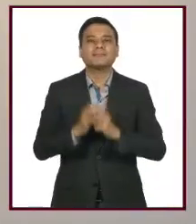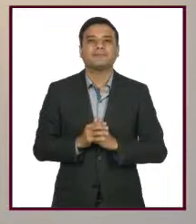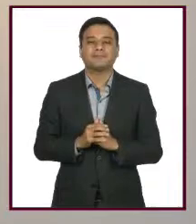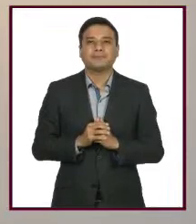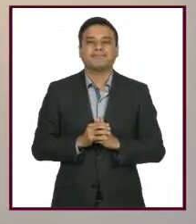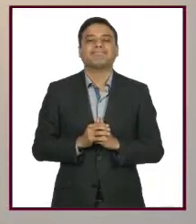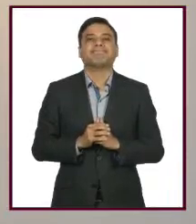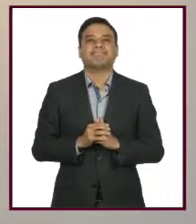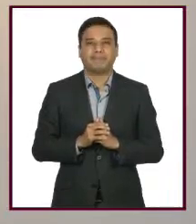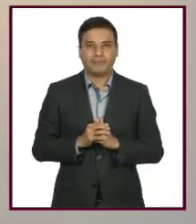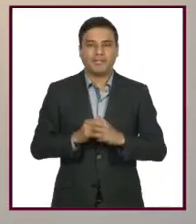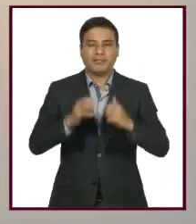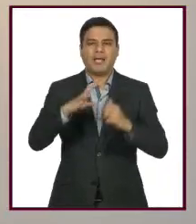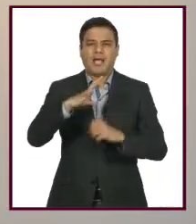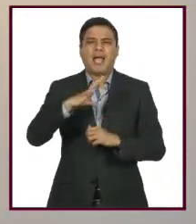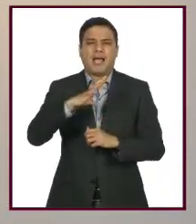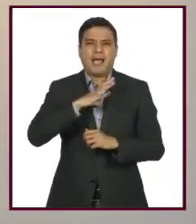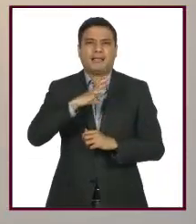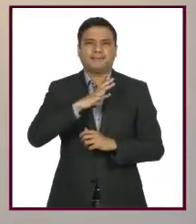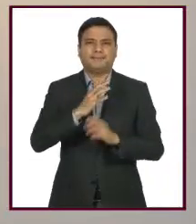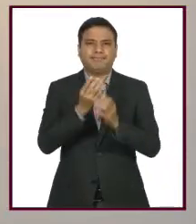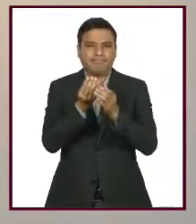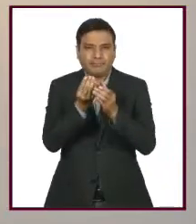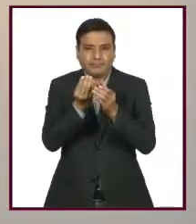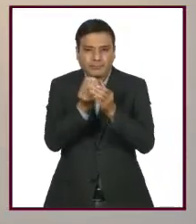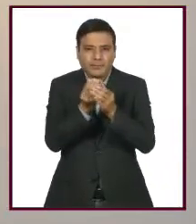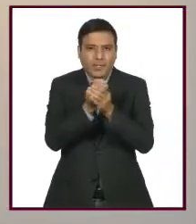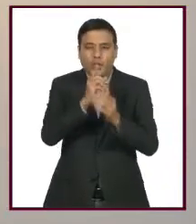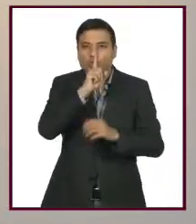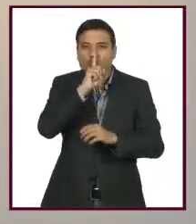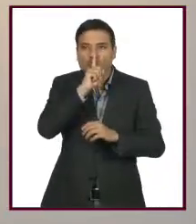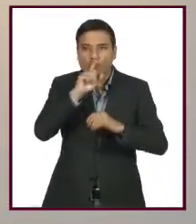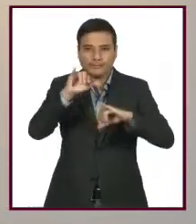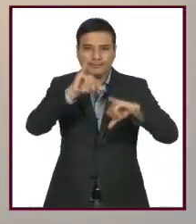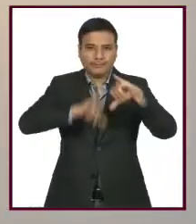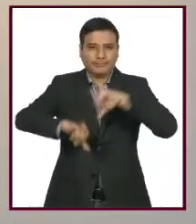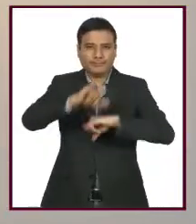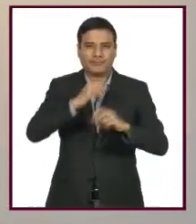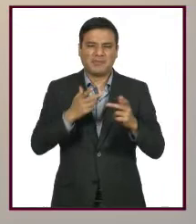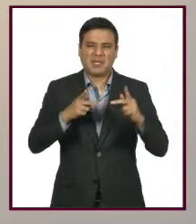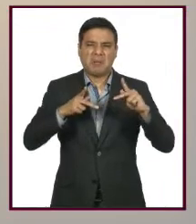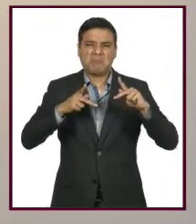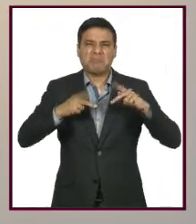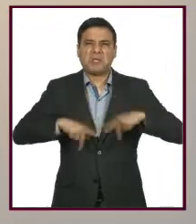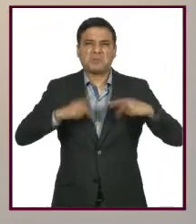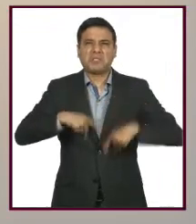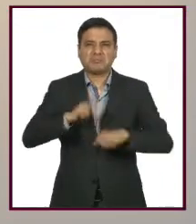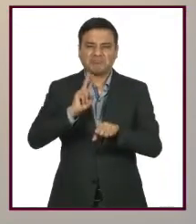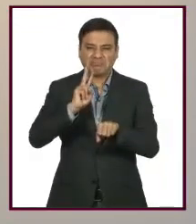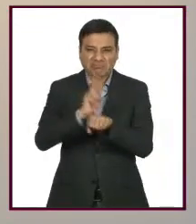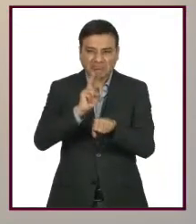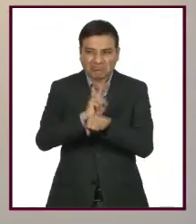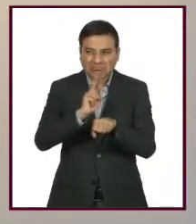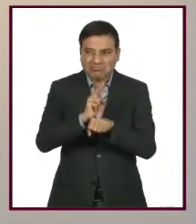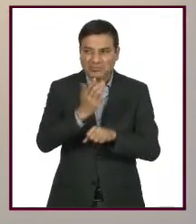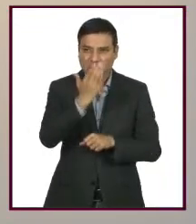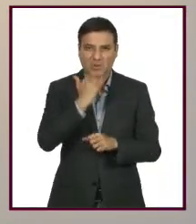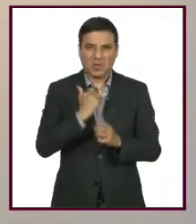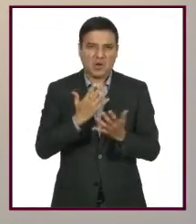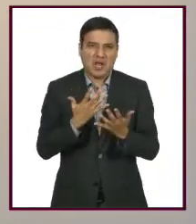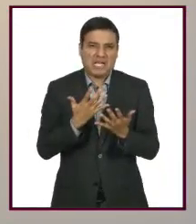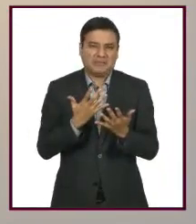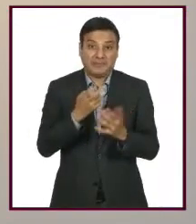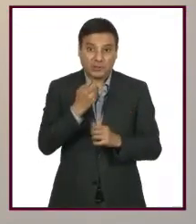es en laboratorios clandestinos, donde no hay ningún tipo de supervisión ni de control, lo cual la hace pues,